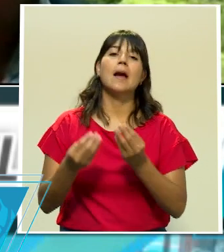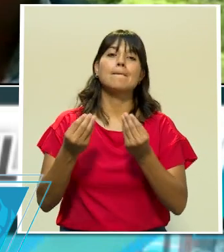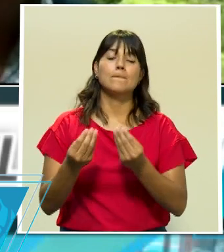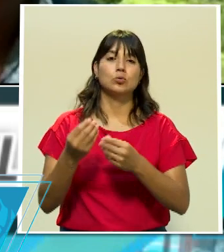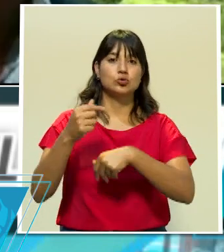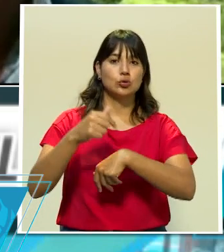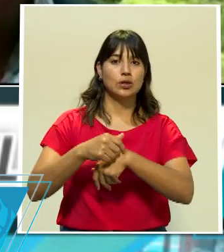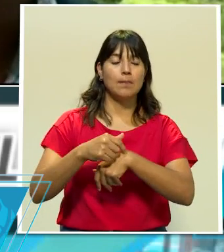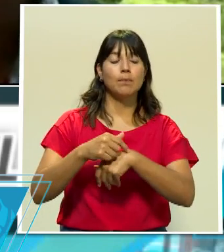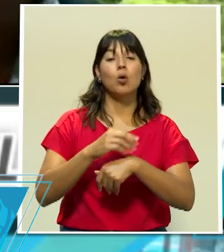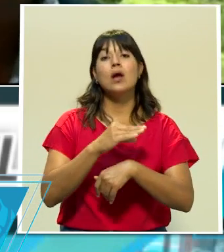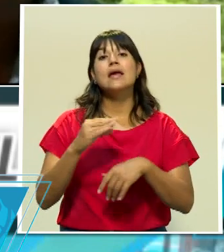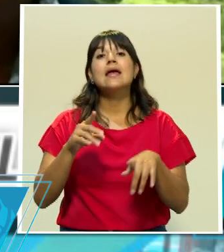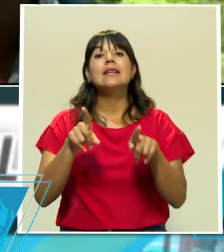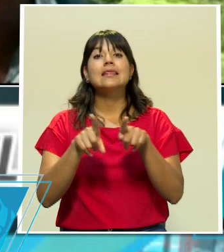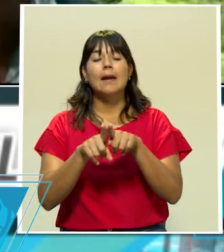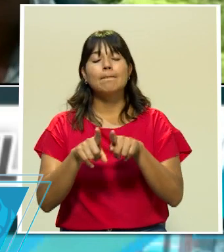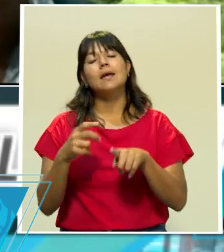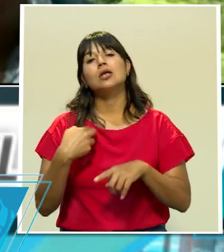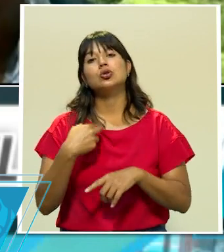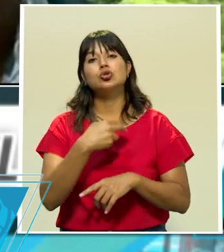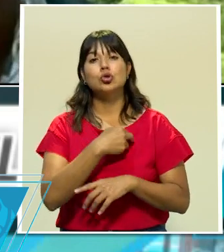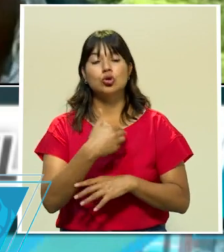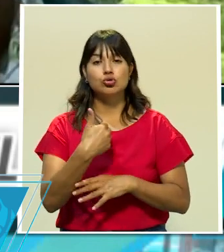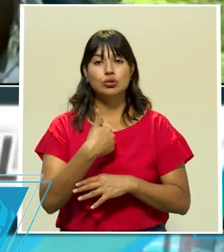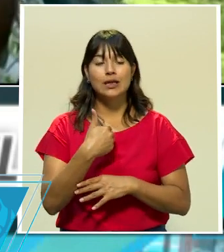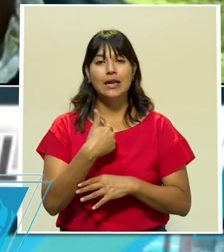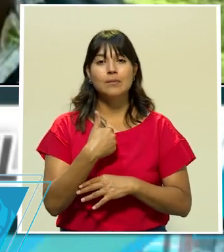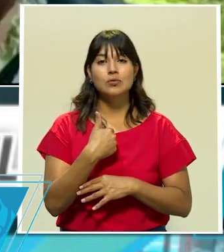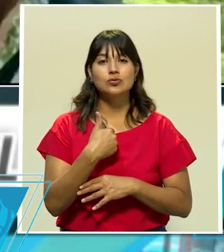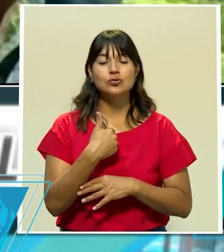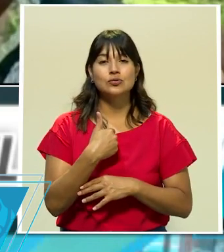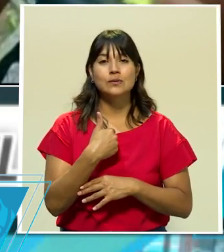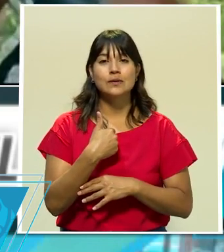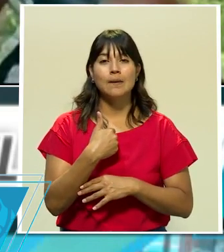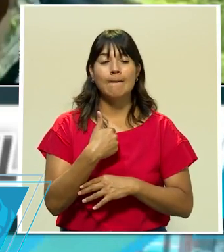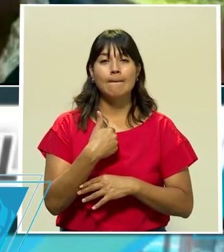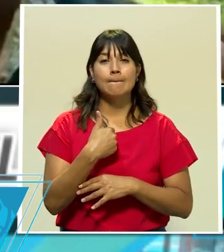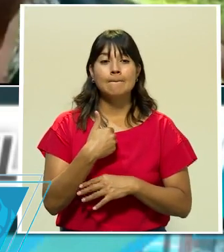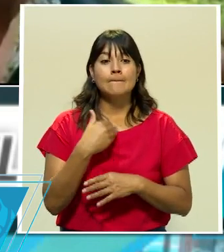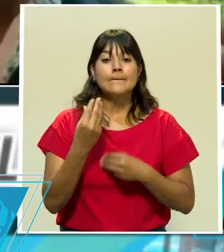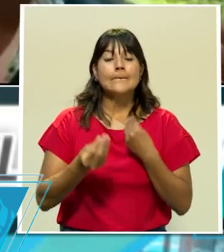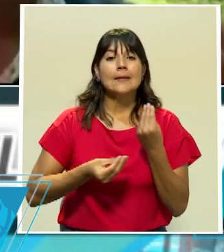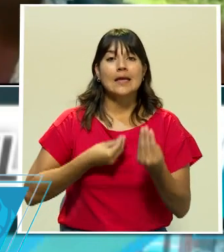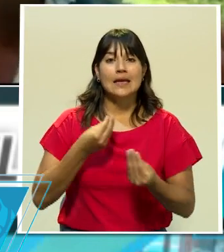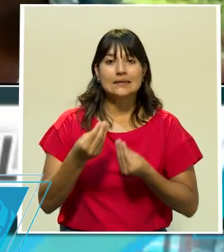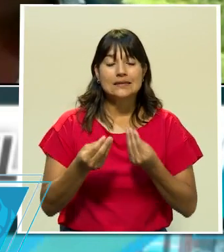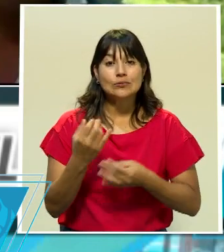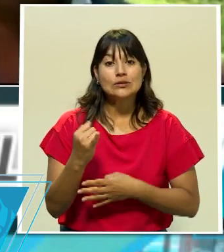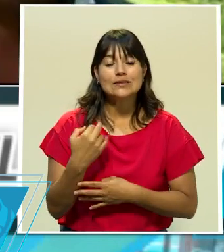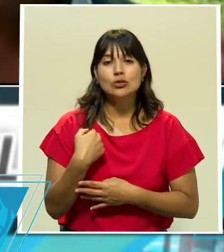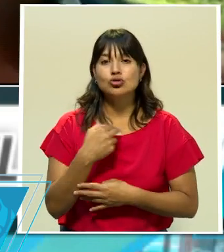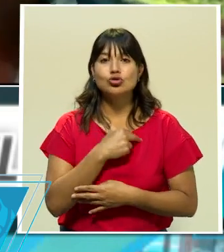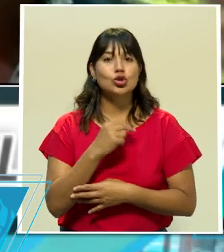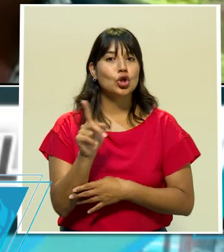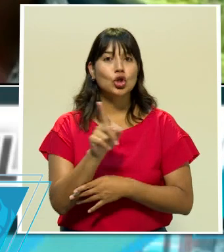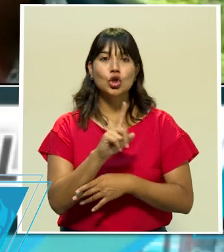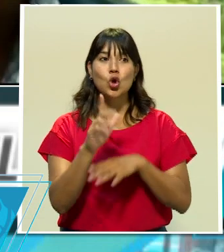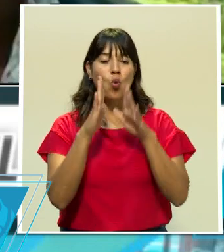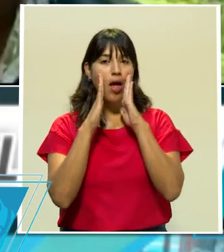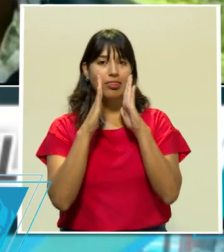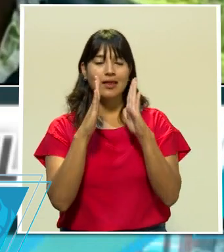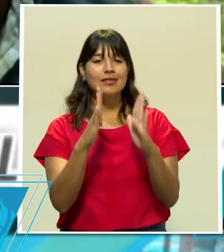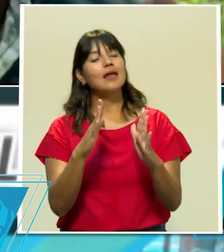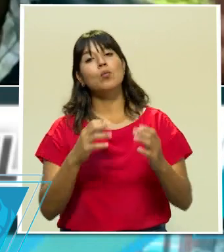de ley. Por otro lado, también tenemos el hecho de que, ¿qué hacemos si no atendemos el gasto en